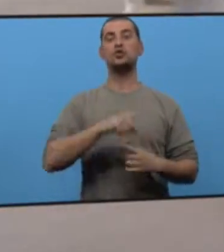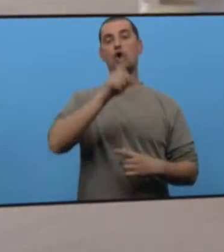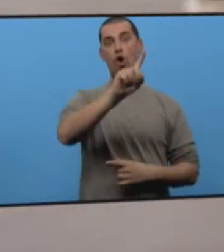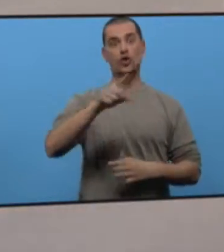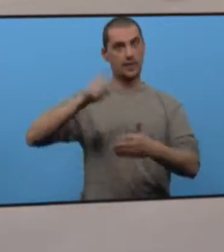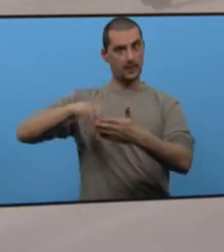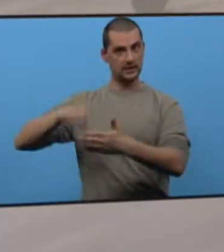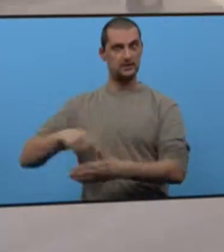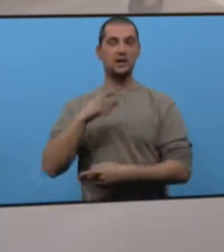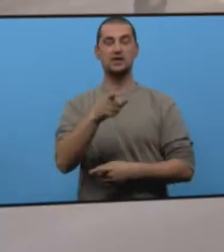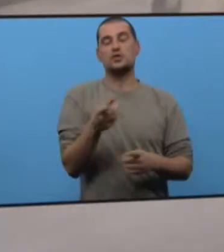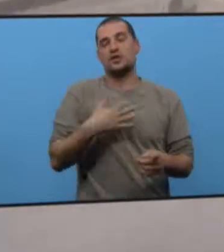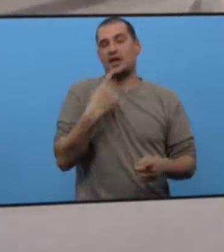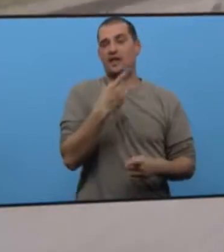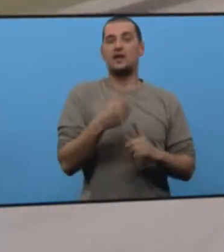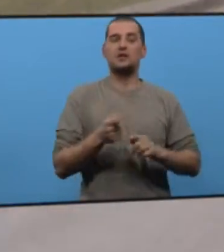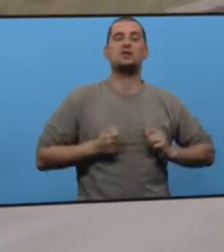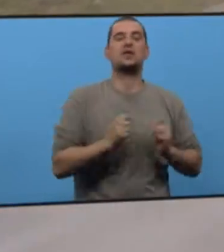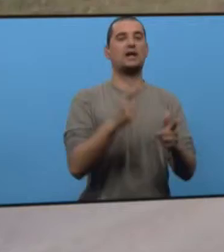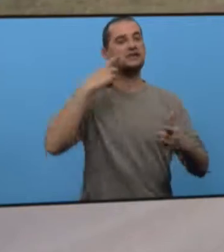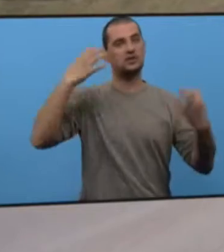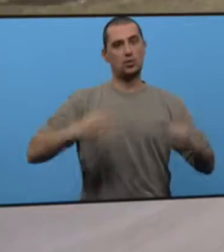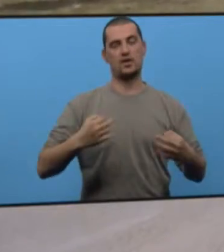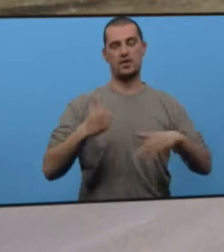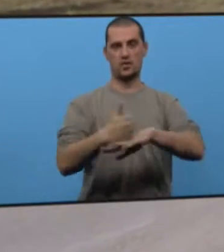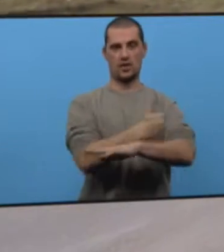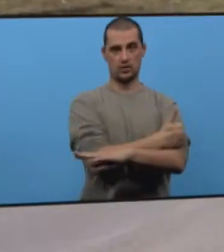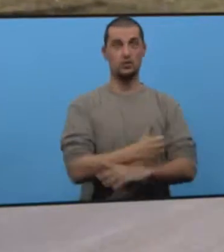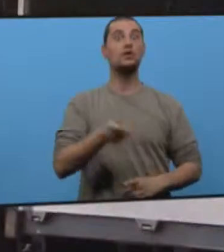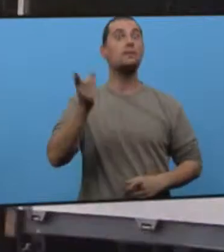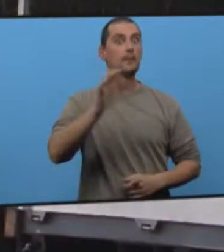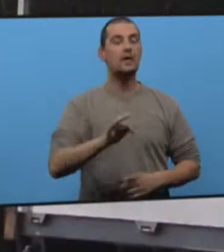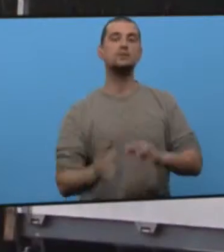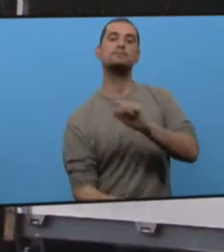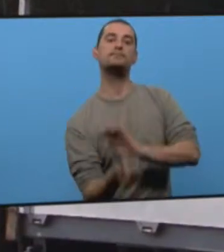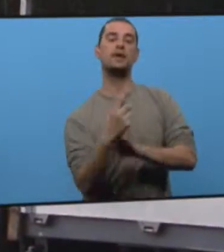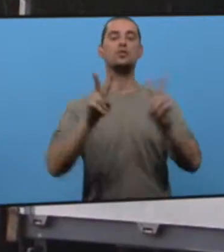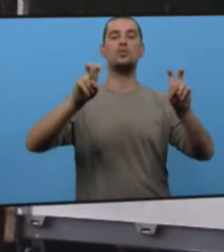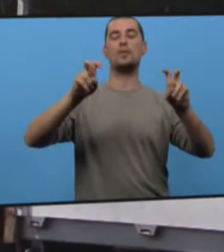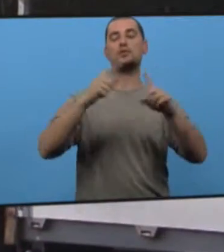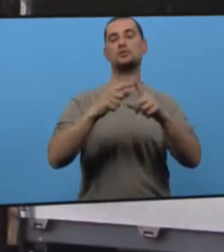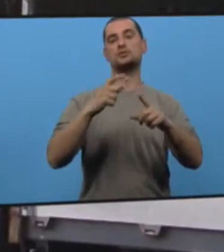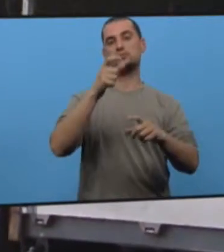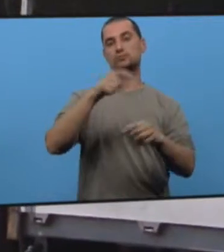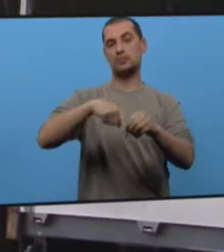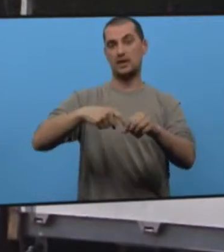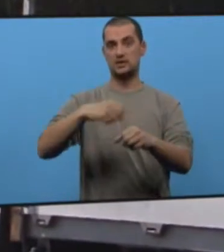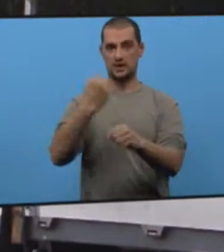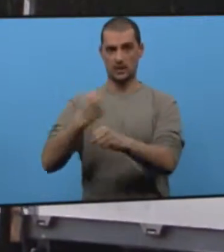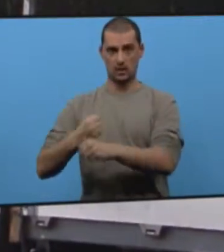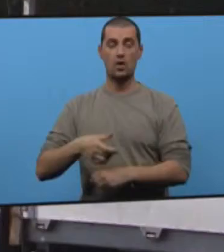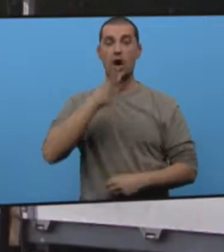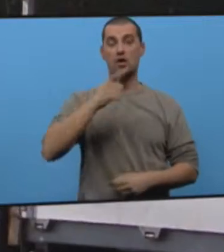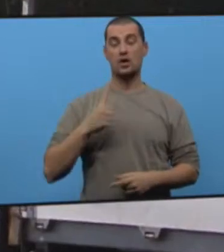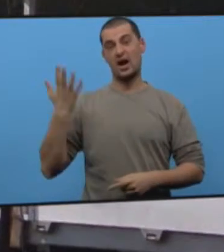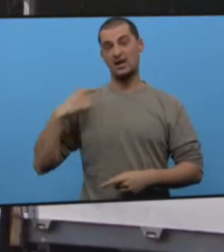meses garantindo a máxima seguridade dos usuarios. Ademais, creáronse novos postos de traballo. Tamén agora vai haber cerca de 15 personas máis que